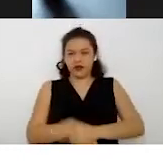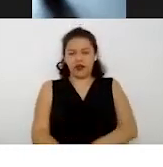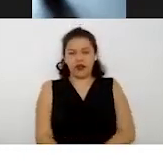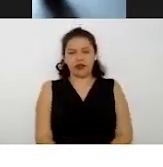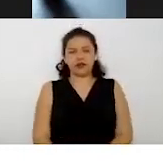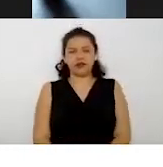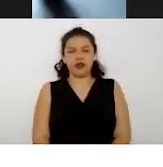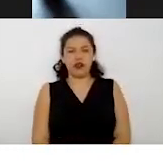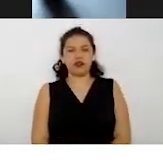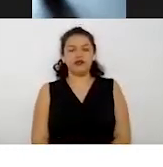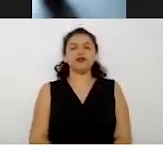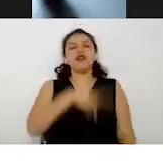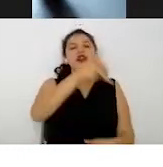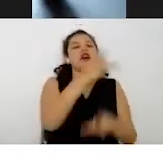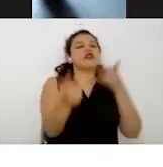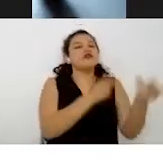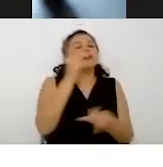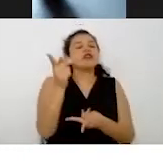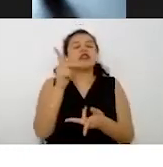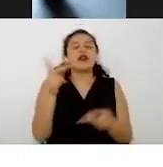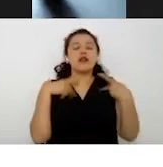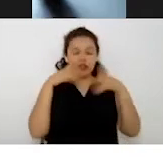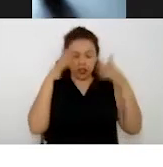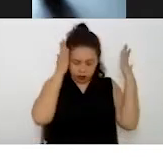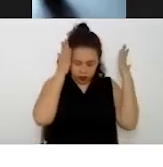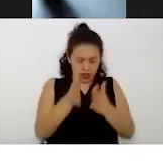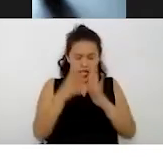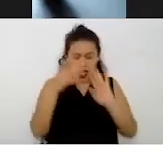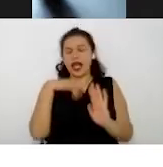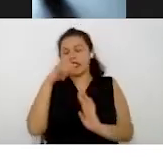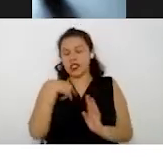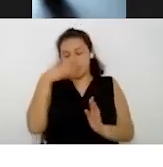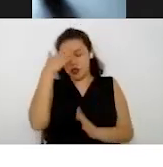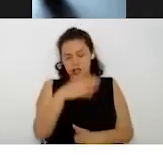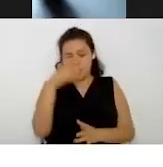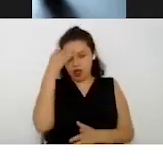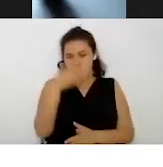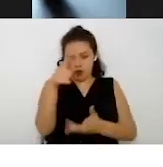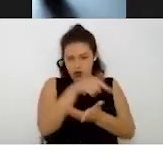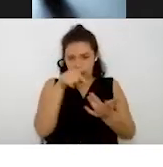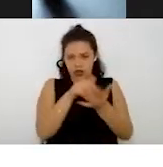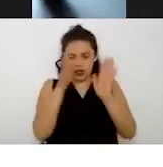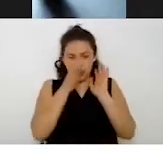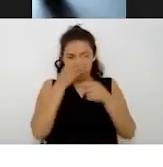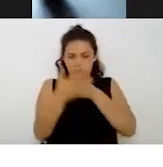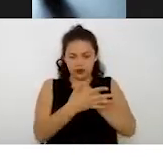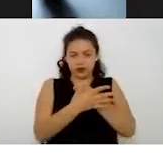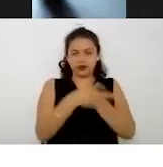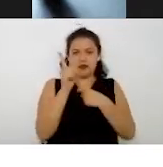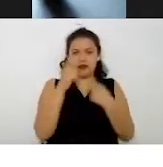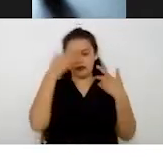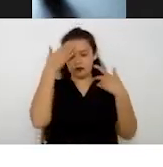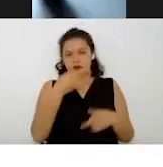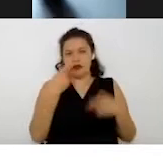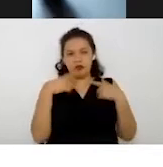tipo de preguntas nos ayudan a ubicar a una persona consciente en un espacio-tiempo. Pero yo quiero saber si mi